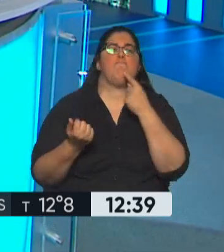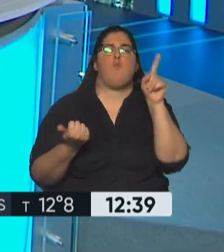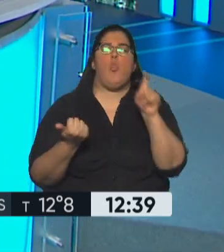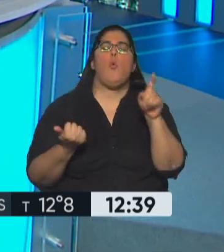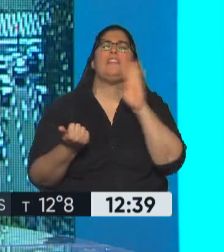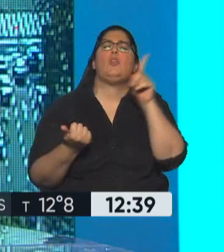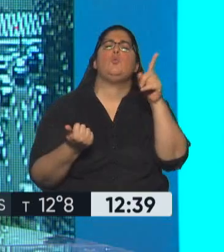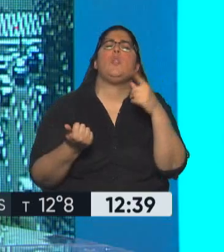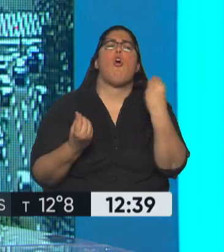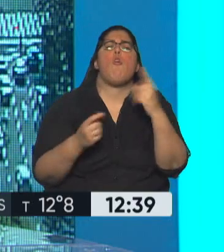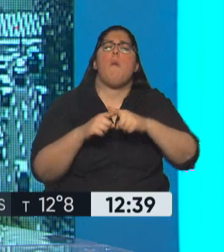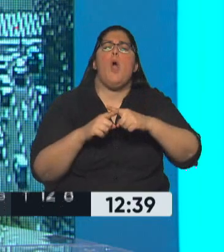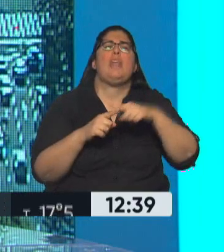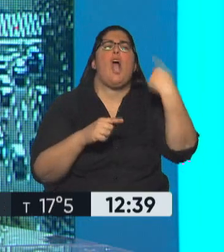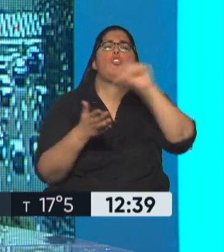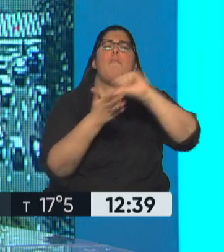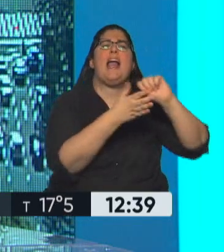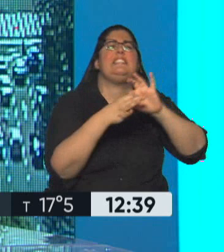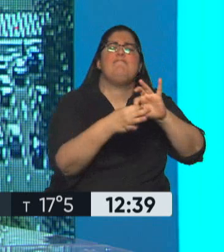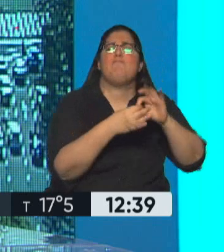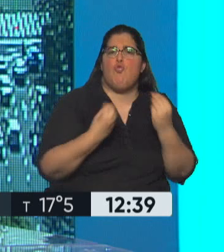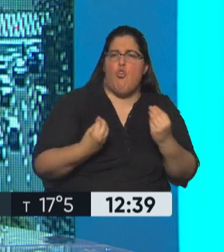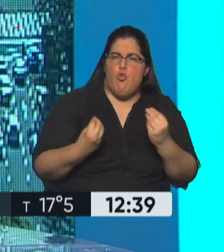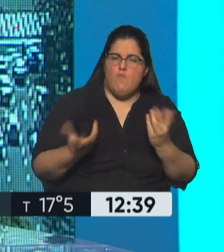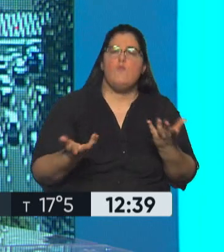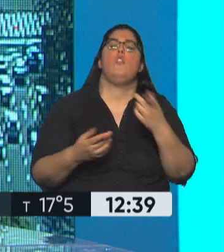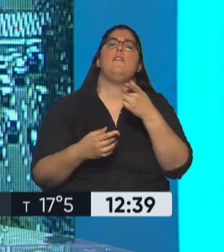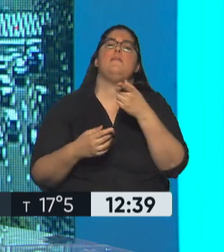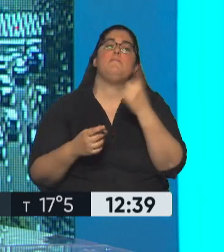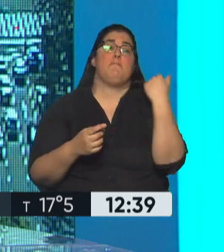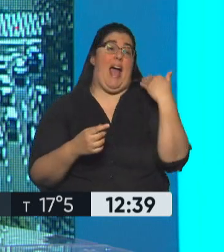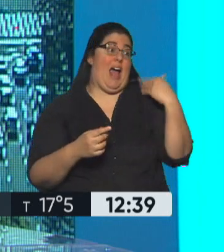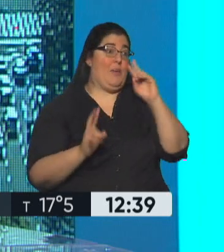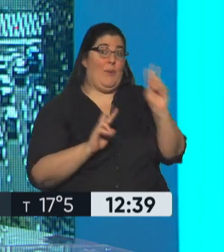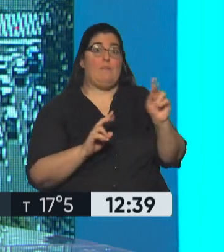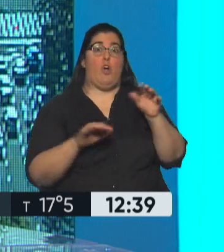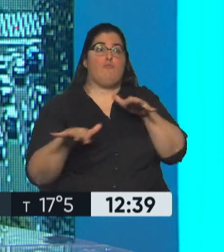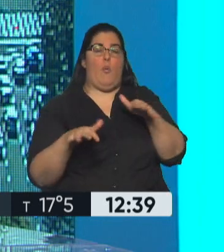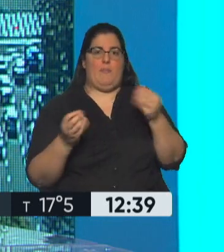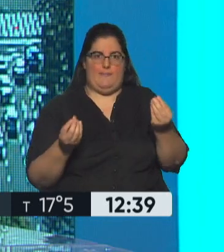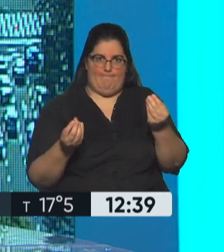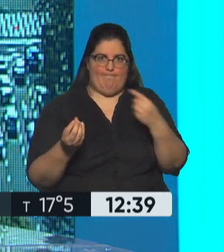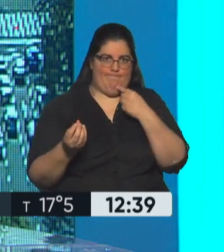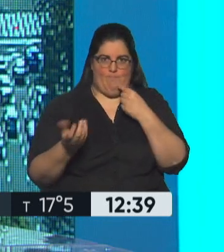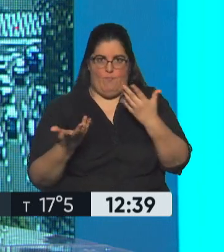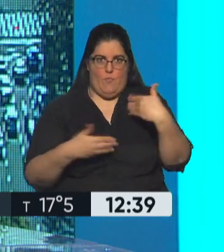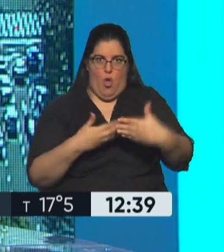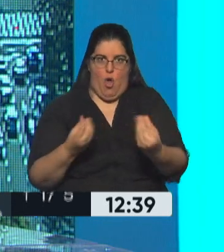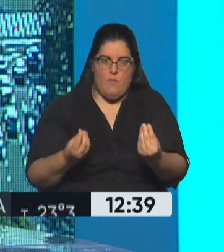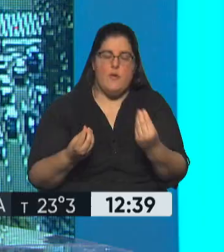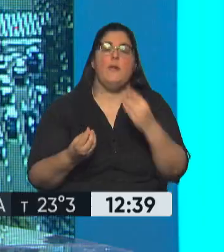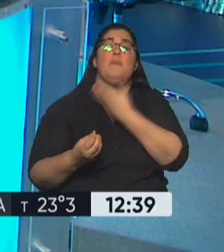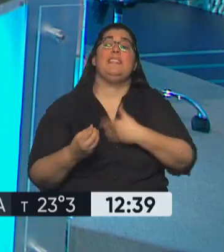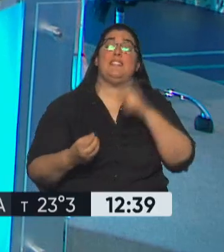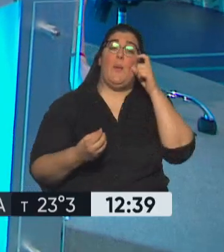Estados Unidos, sobre todo después de los últimos movimientos que hemos visto, y Joe Biden también